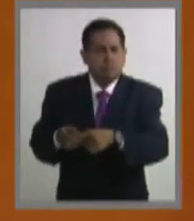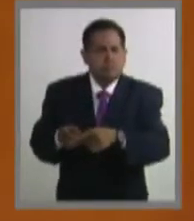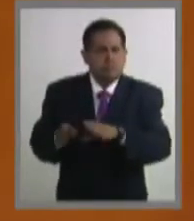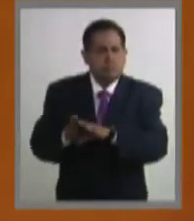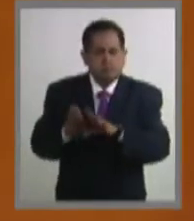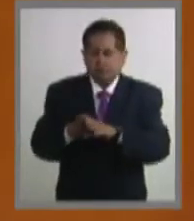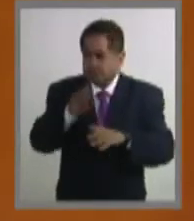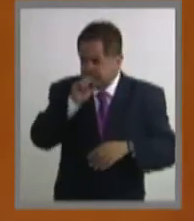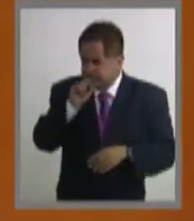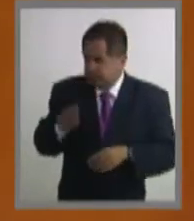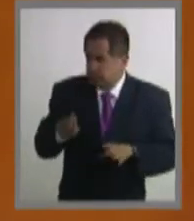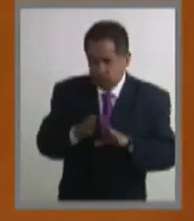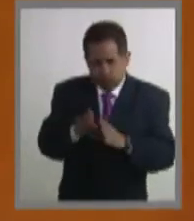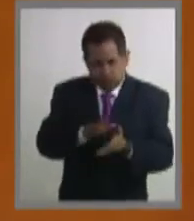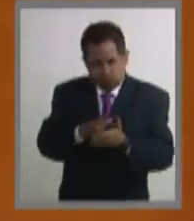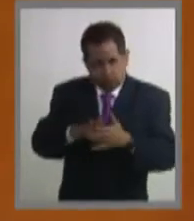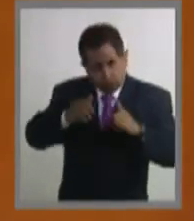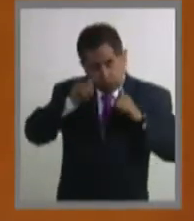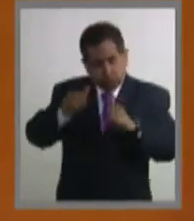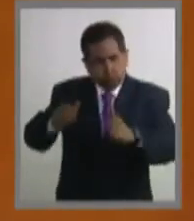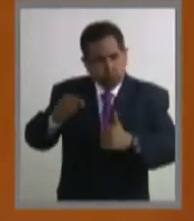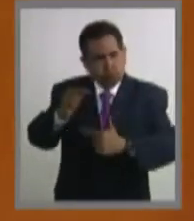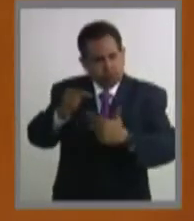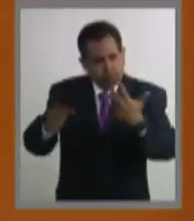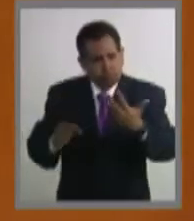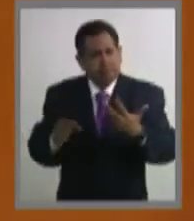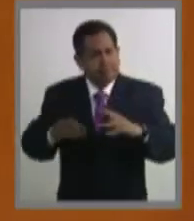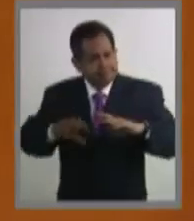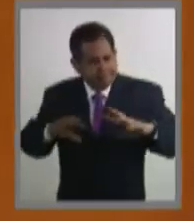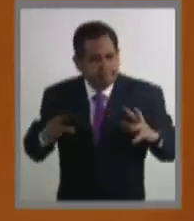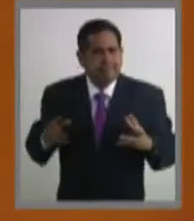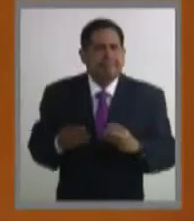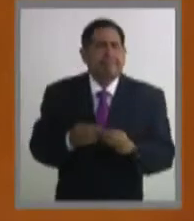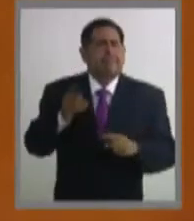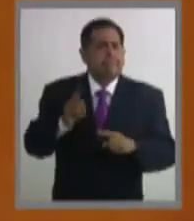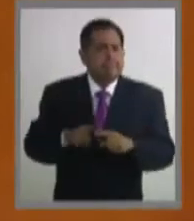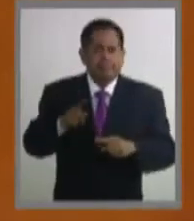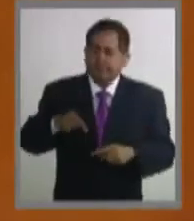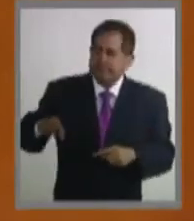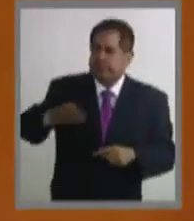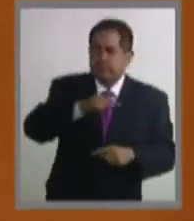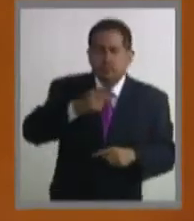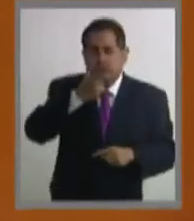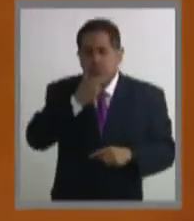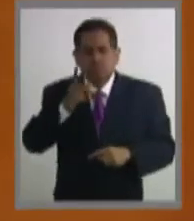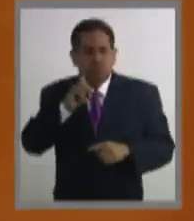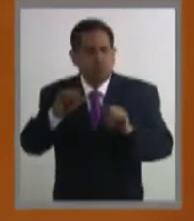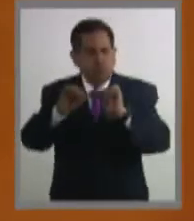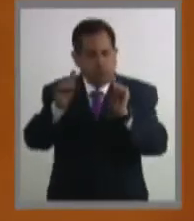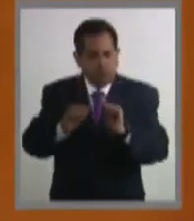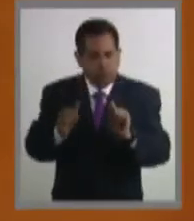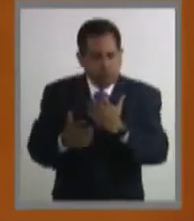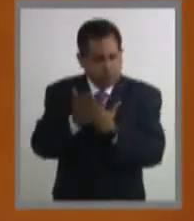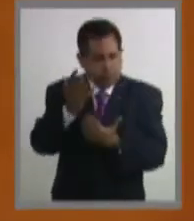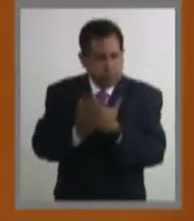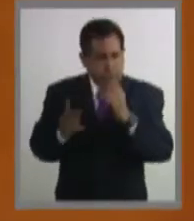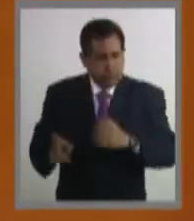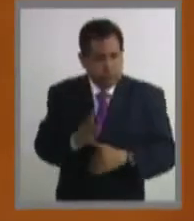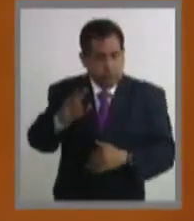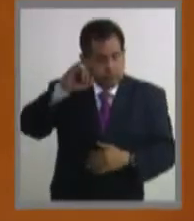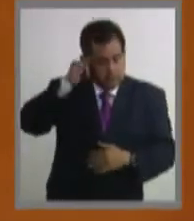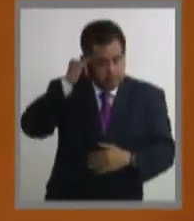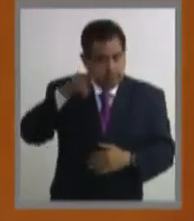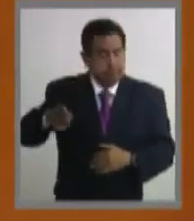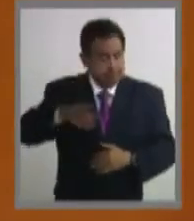invito también a que tomemos en cuenta todos estos elementos que las y los artesanos de los pueblos indígenas de